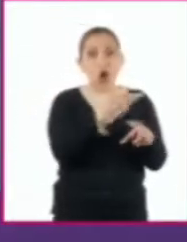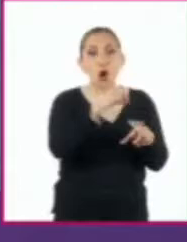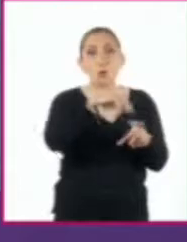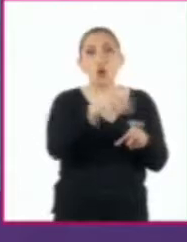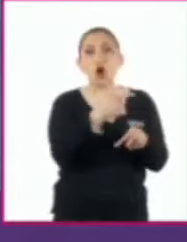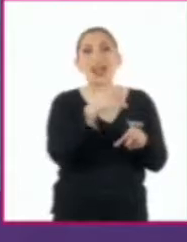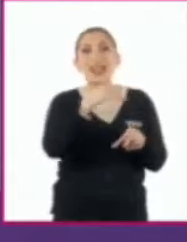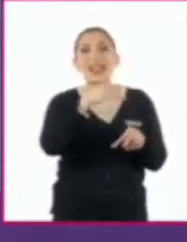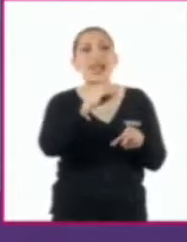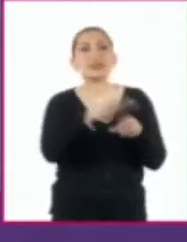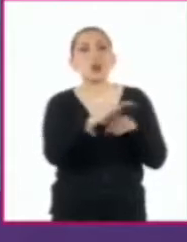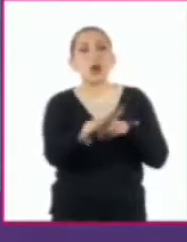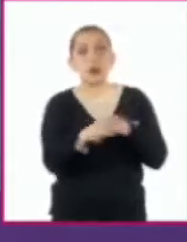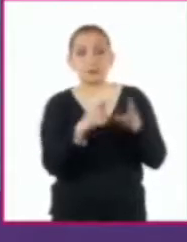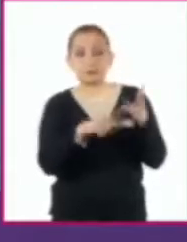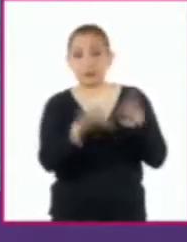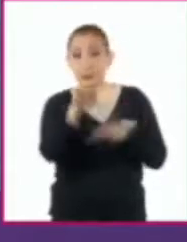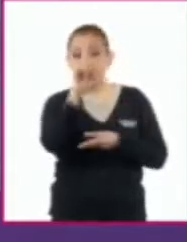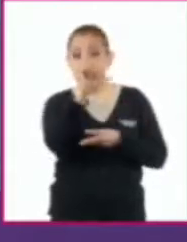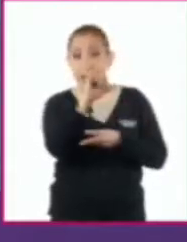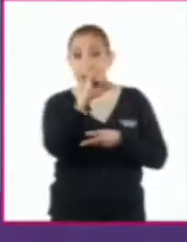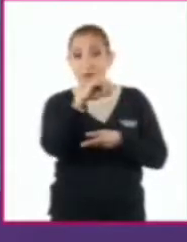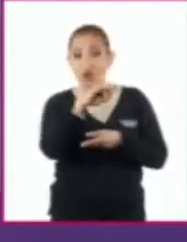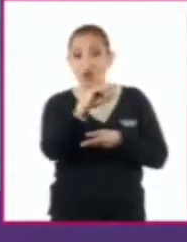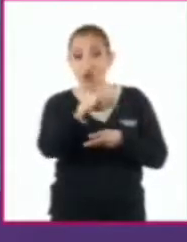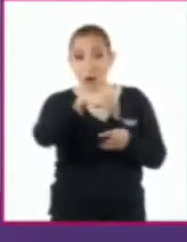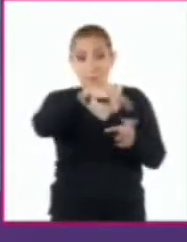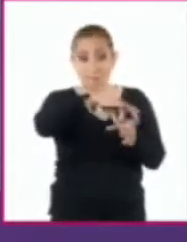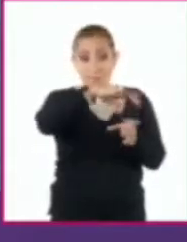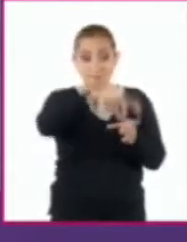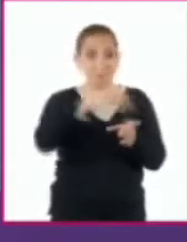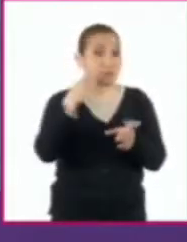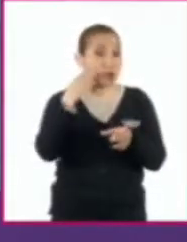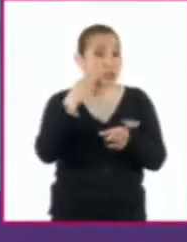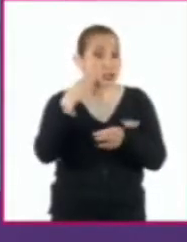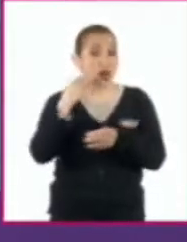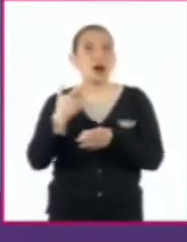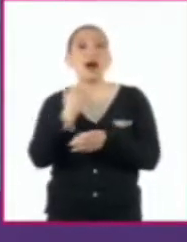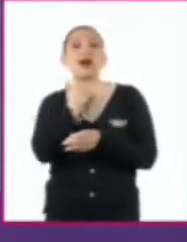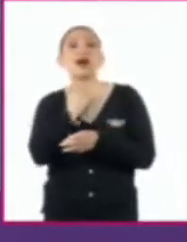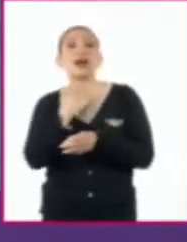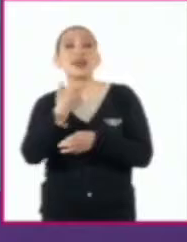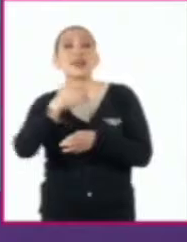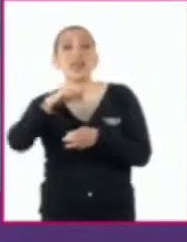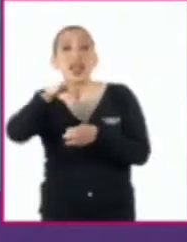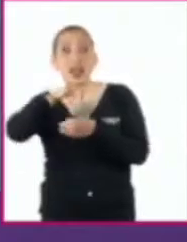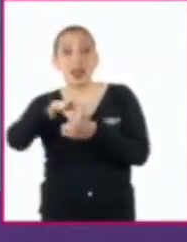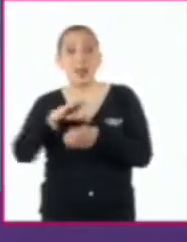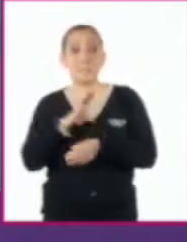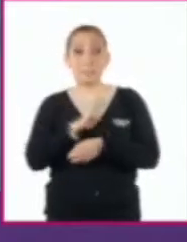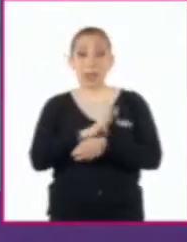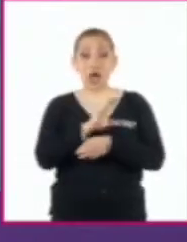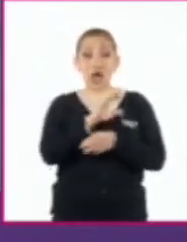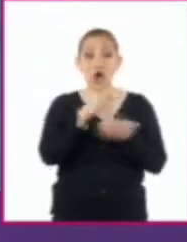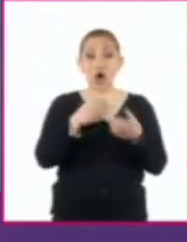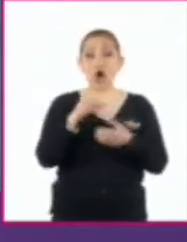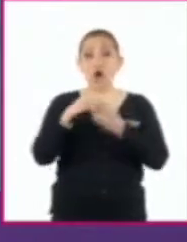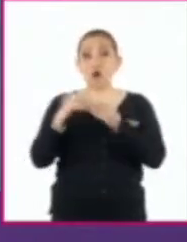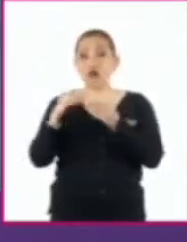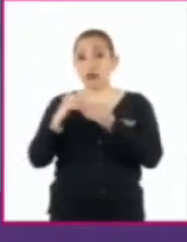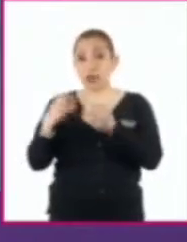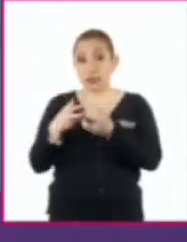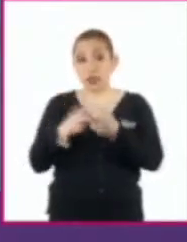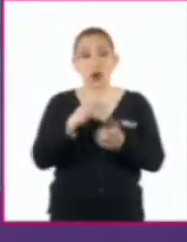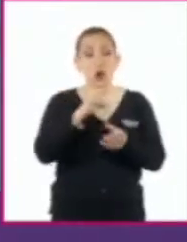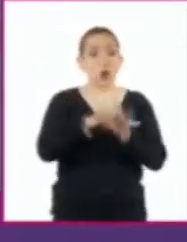homogéneas? Inciso A, infusión de manzanilla, líquido antibacterial. Inciso B, cóctel de frutas, huevo